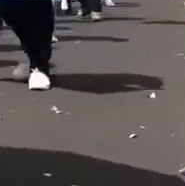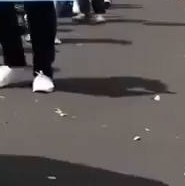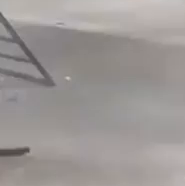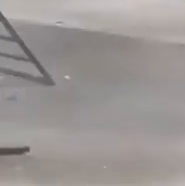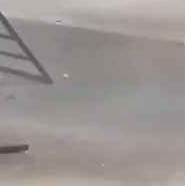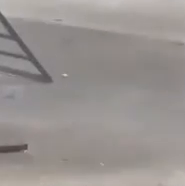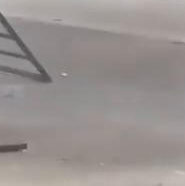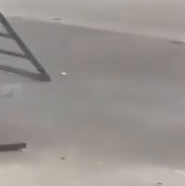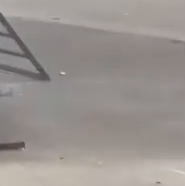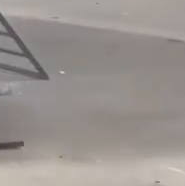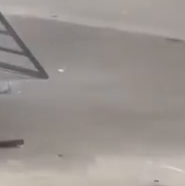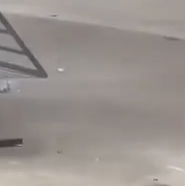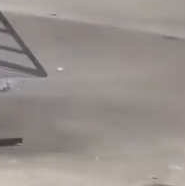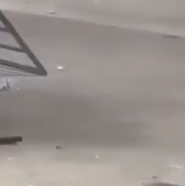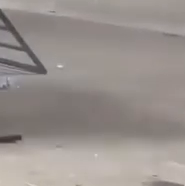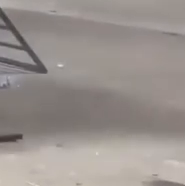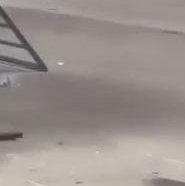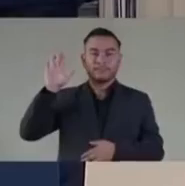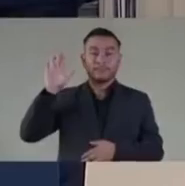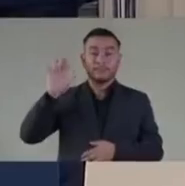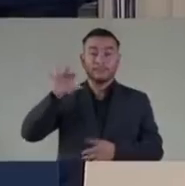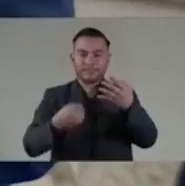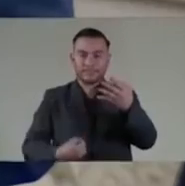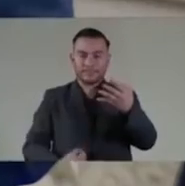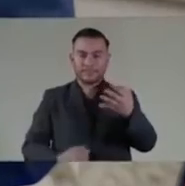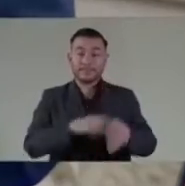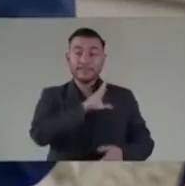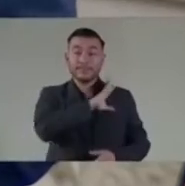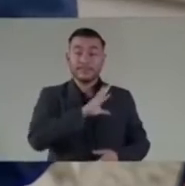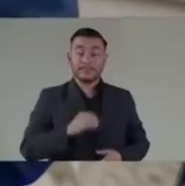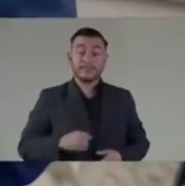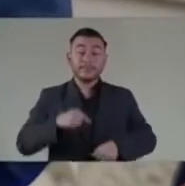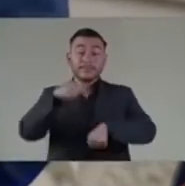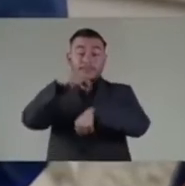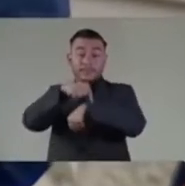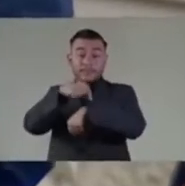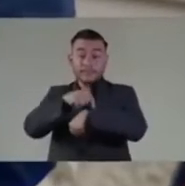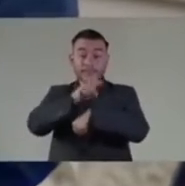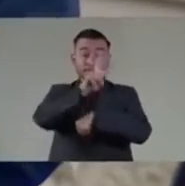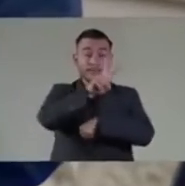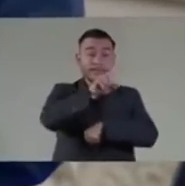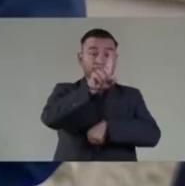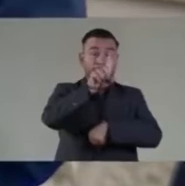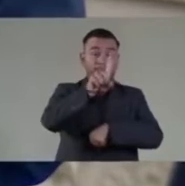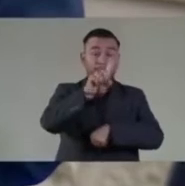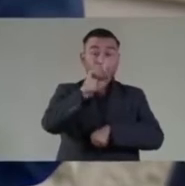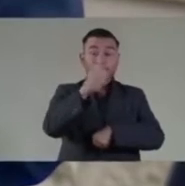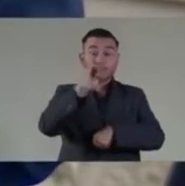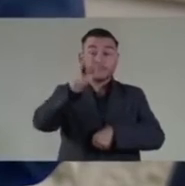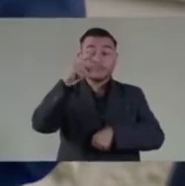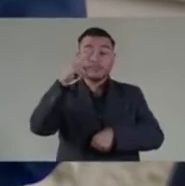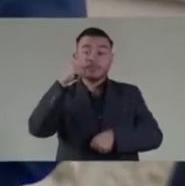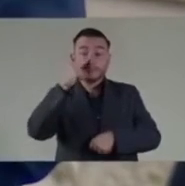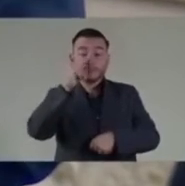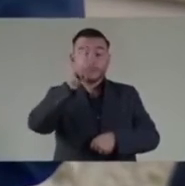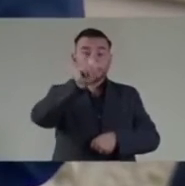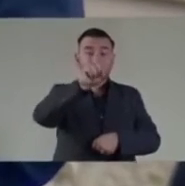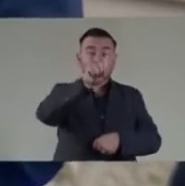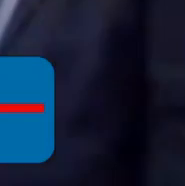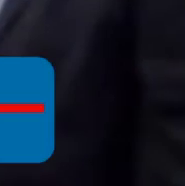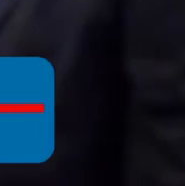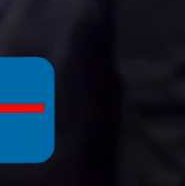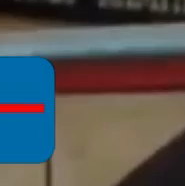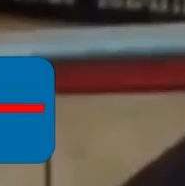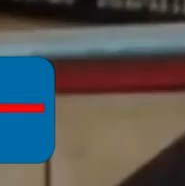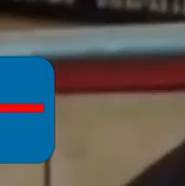han permitido que Bukele concentre aún más poder en sus manos. A juicio de ese organismo, el proyecto de